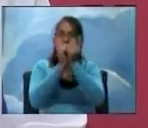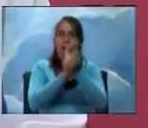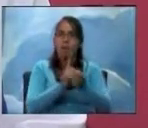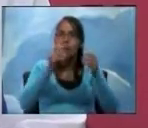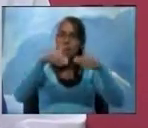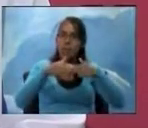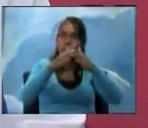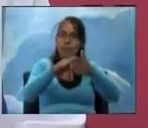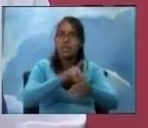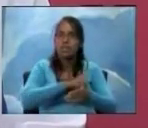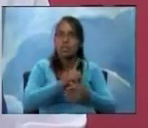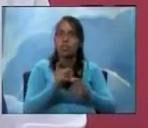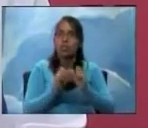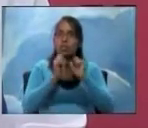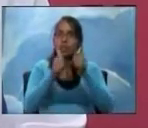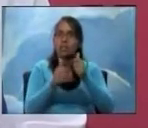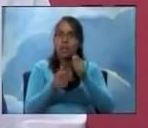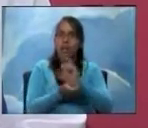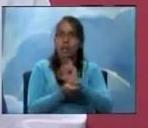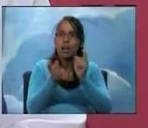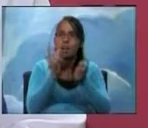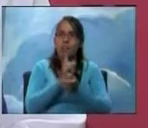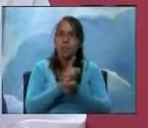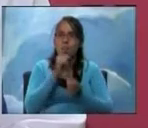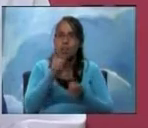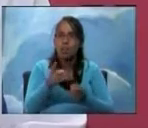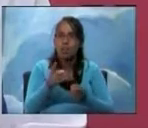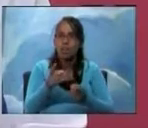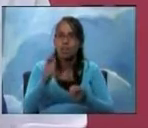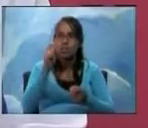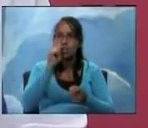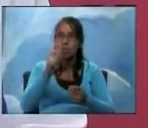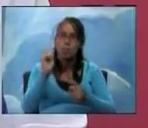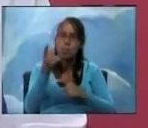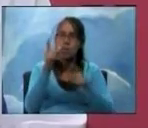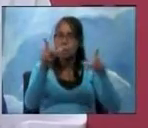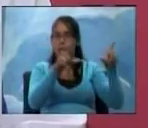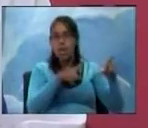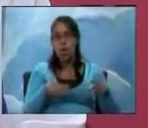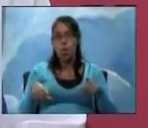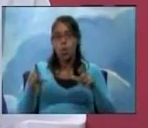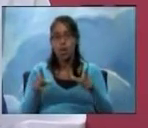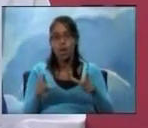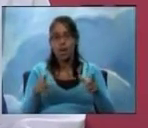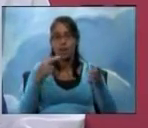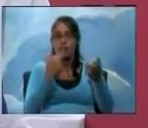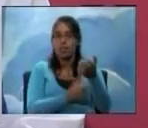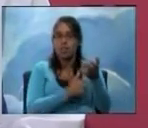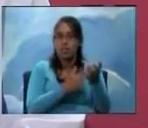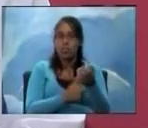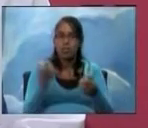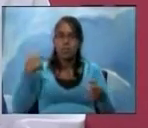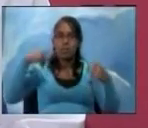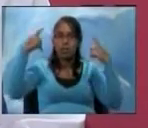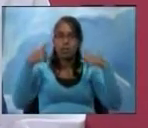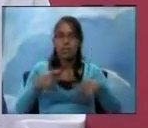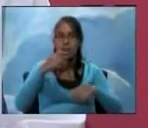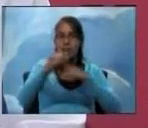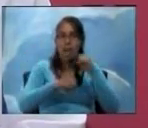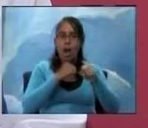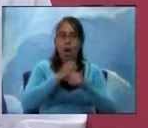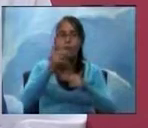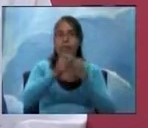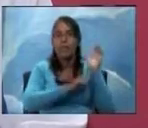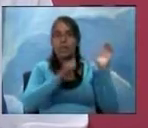embarcación de Pedro, comienzan las cosas a cambiar en Pedro. En primer lugar, amados hermanos, tenemos que hacer la obra del